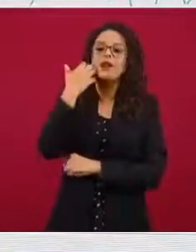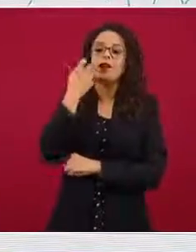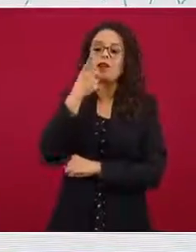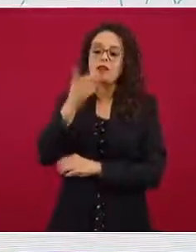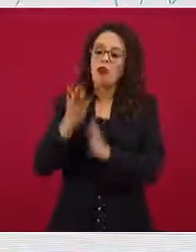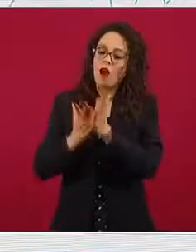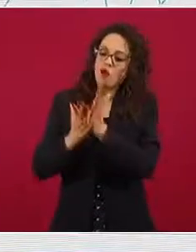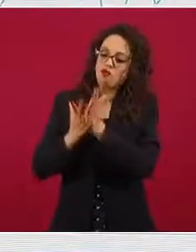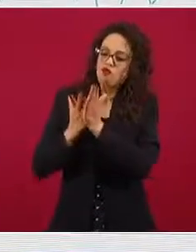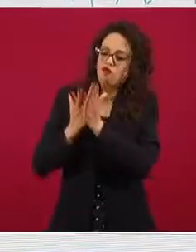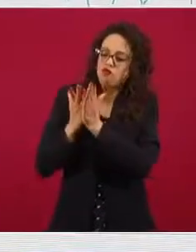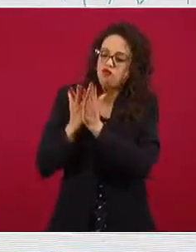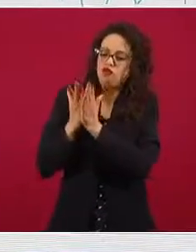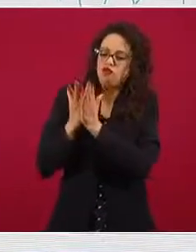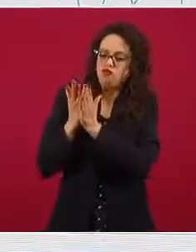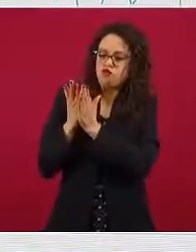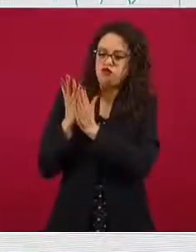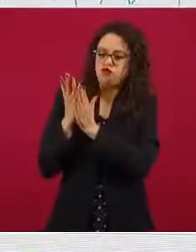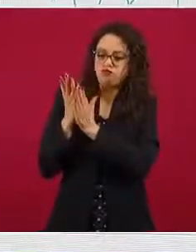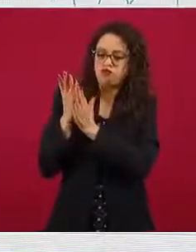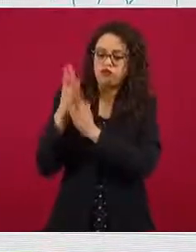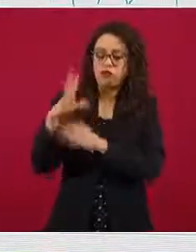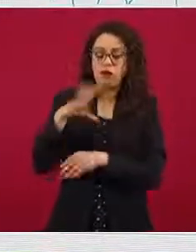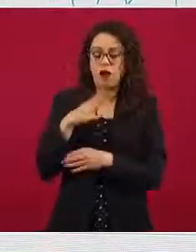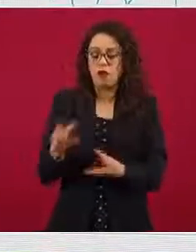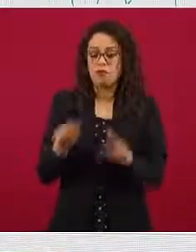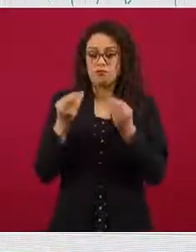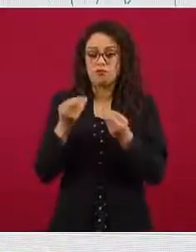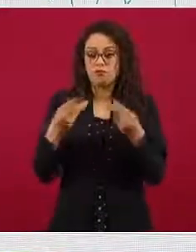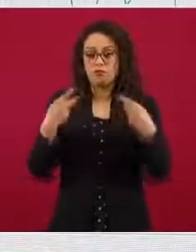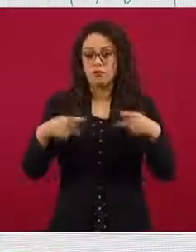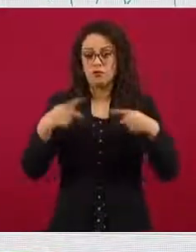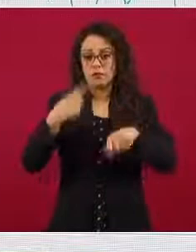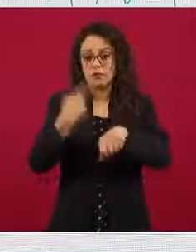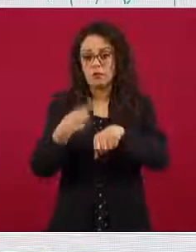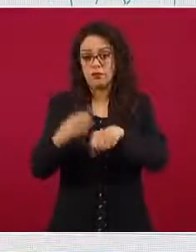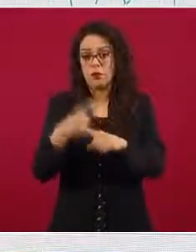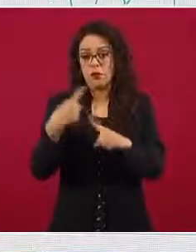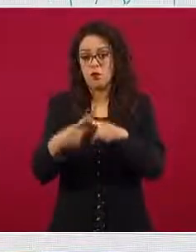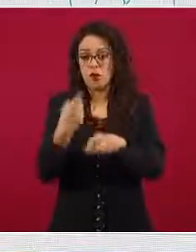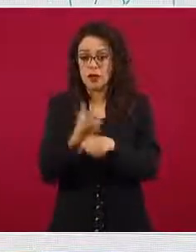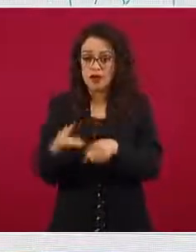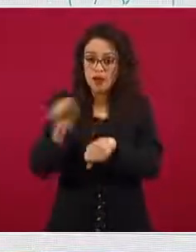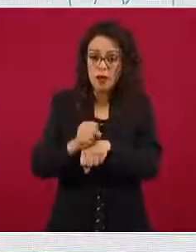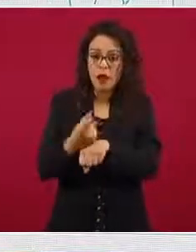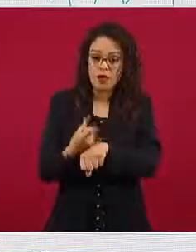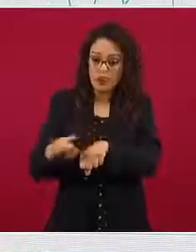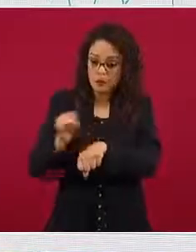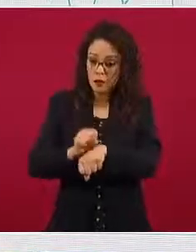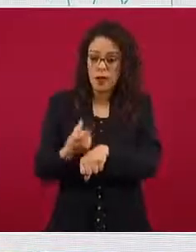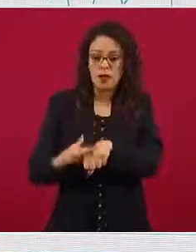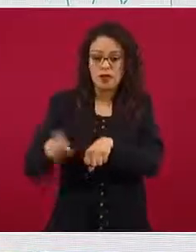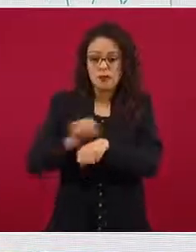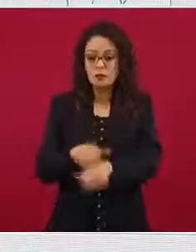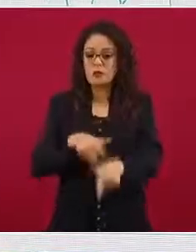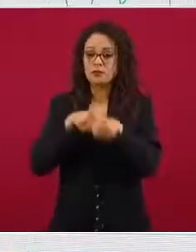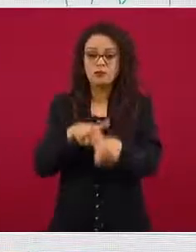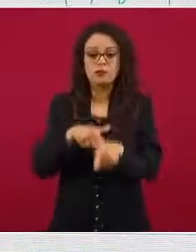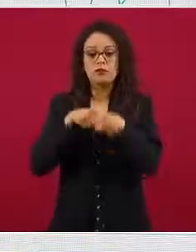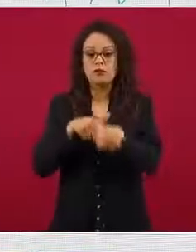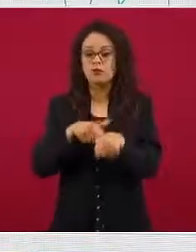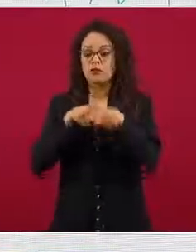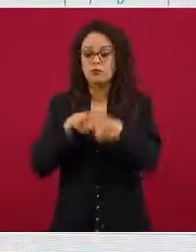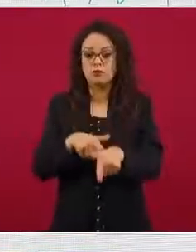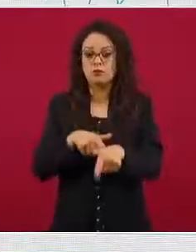a esta idea de que hay una gran cantidad de casos semanales que se conservan y que no empieza una